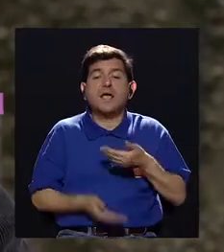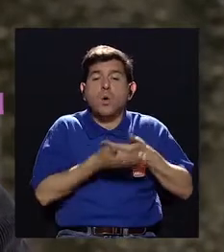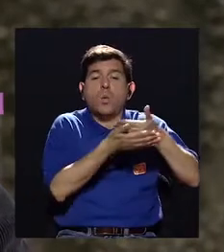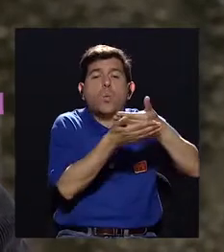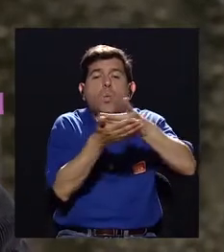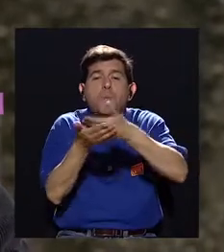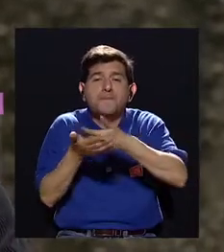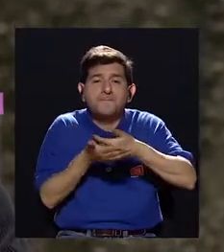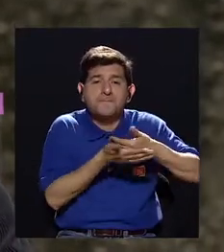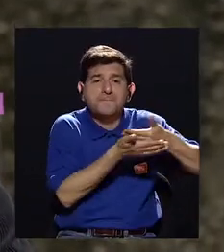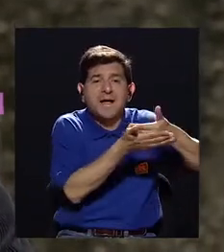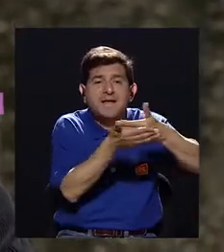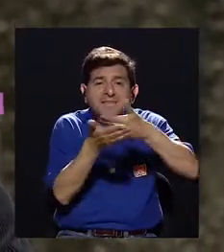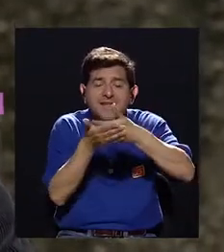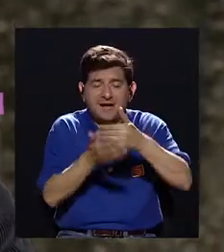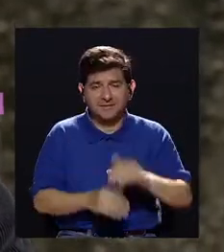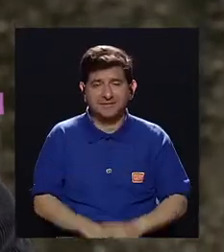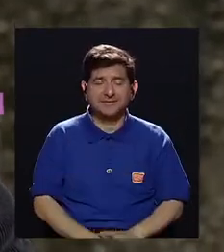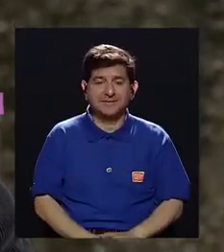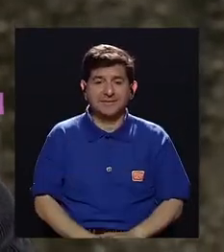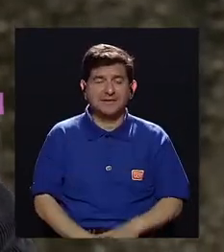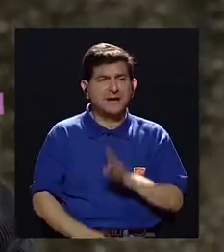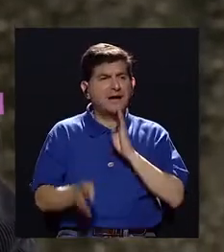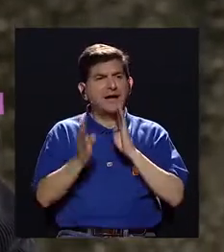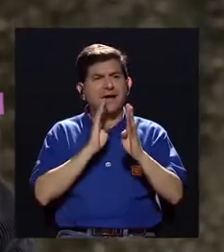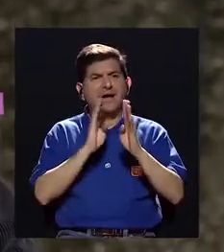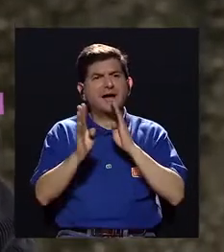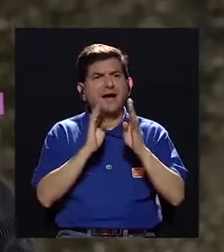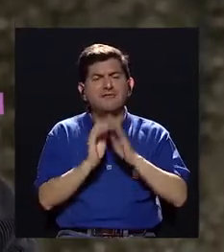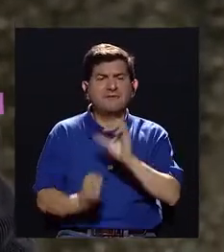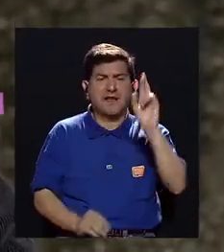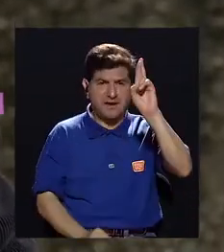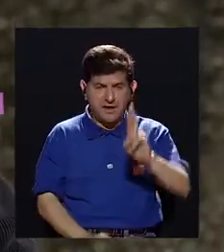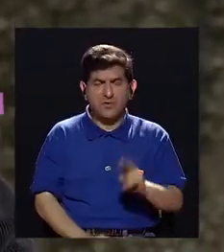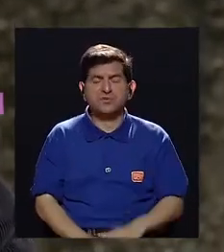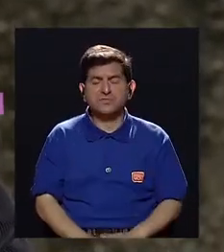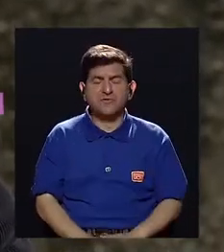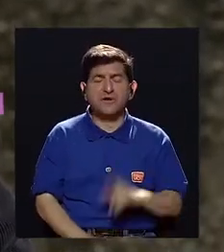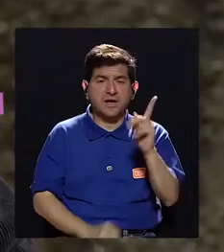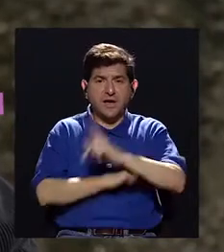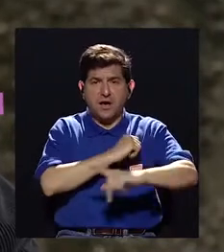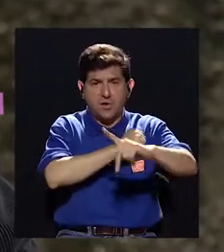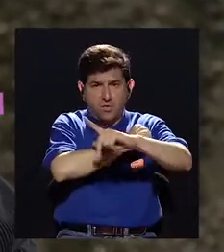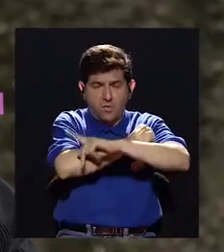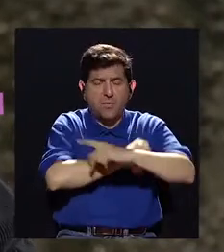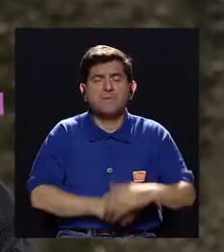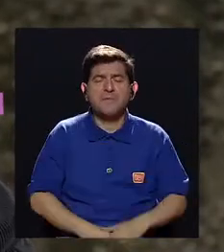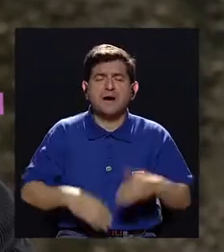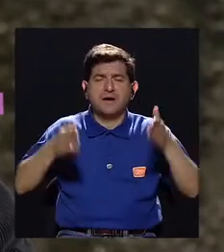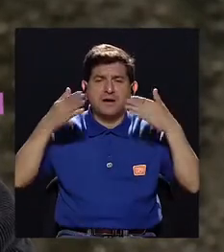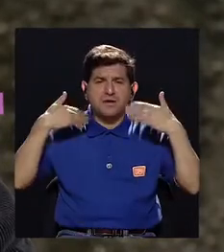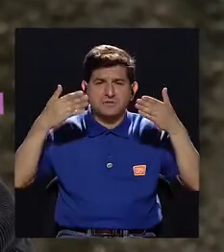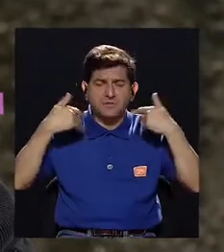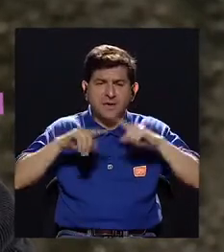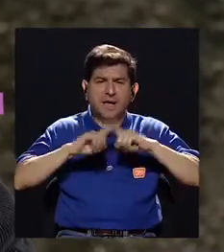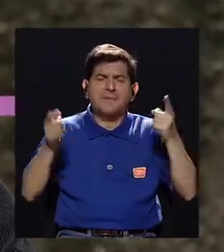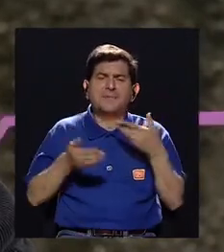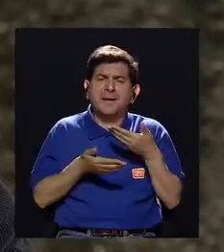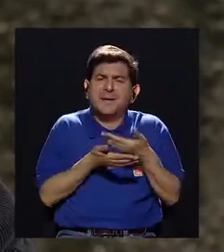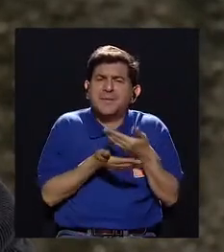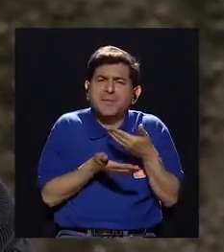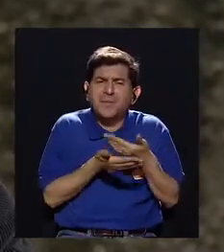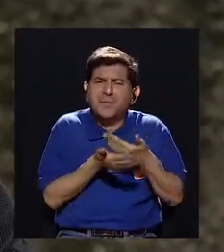la humedad, que nosotros hablamos, Costa Rica es un país tropical y por tanto húmedo, pero entiéndase